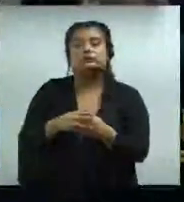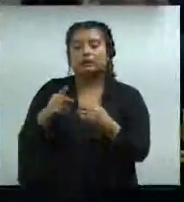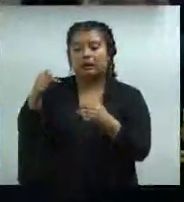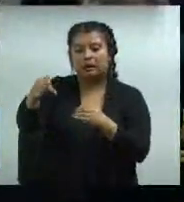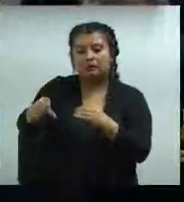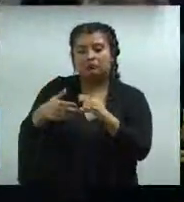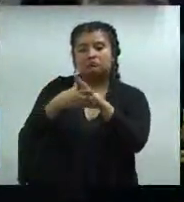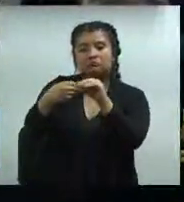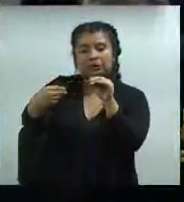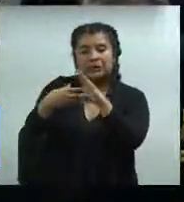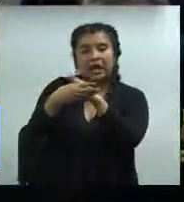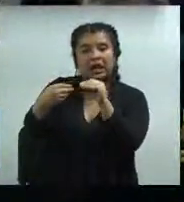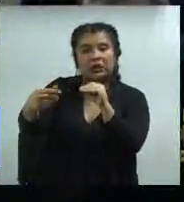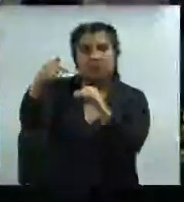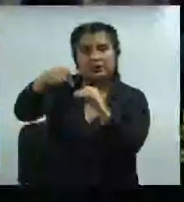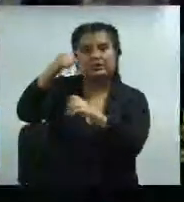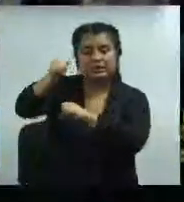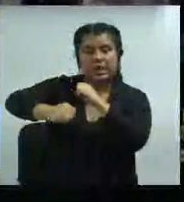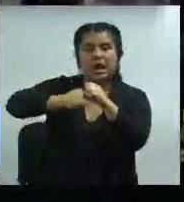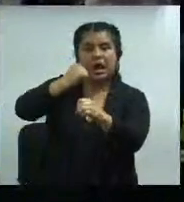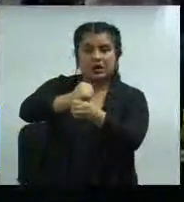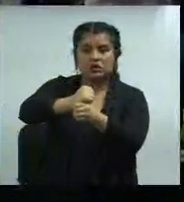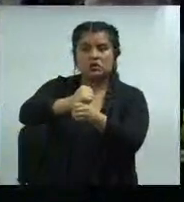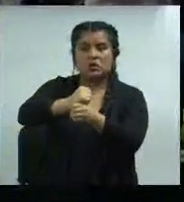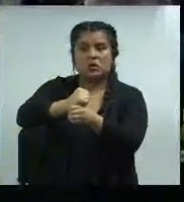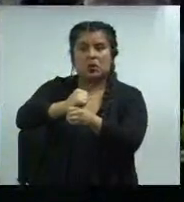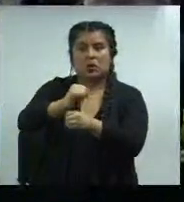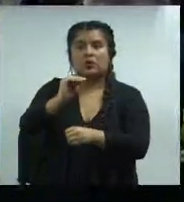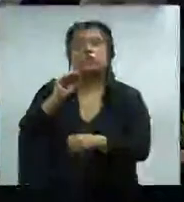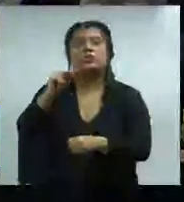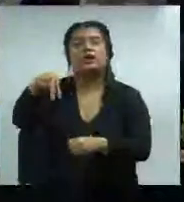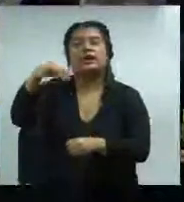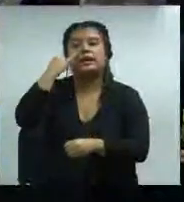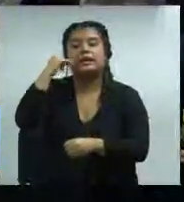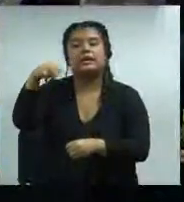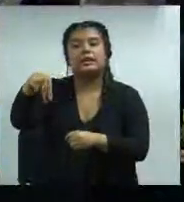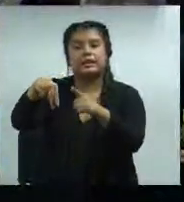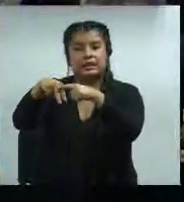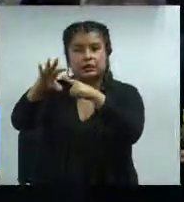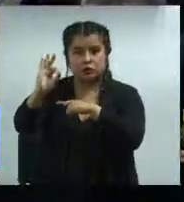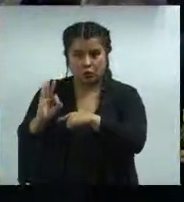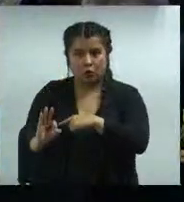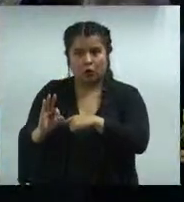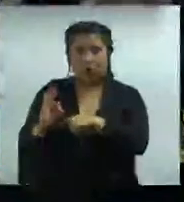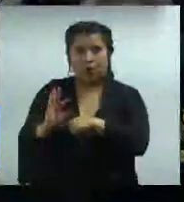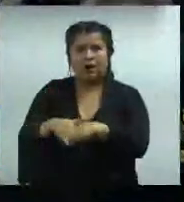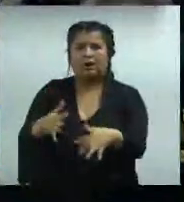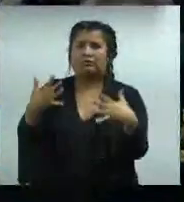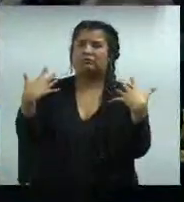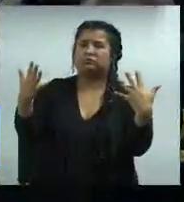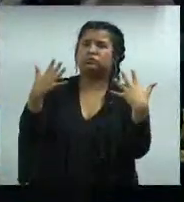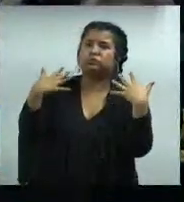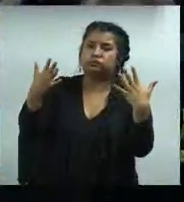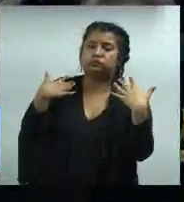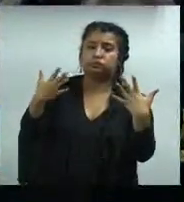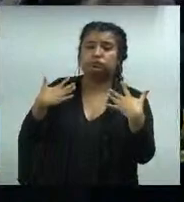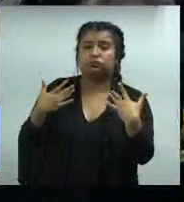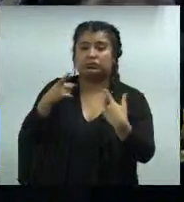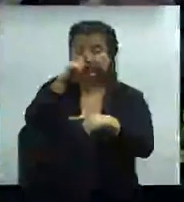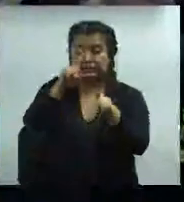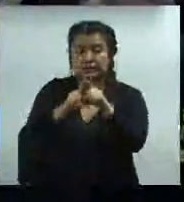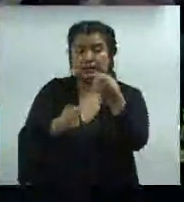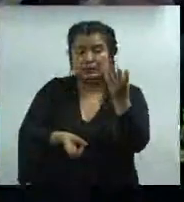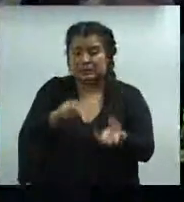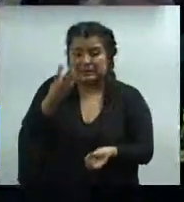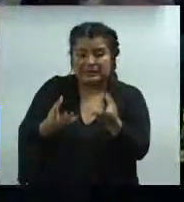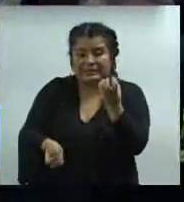año iba a ser el año del niño, que por tanto iba a haber mucho calor y íbamos a tener